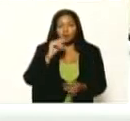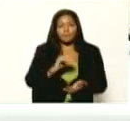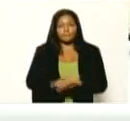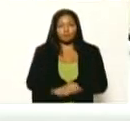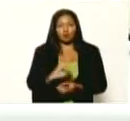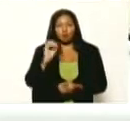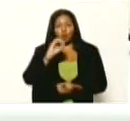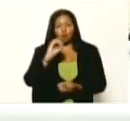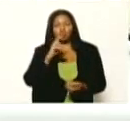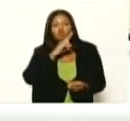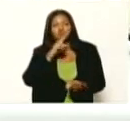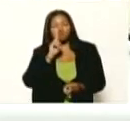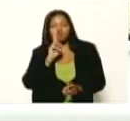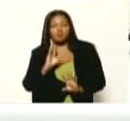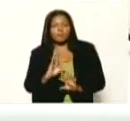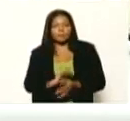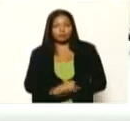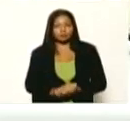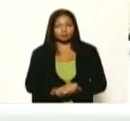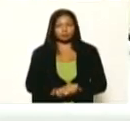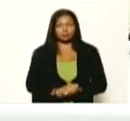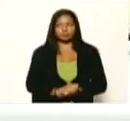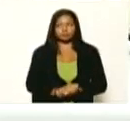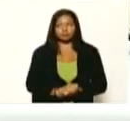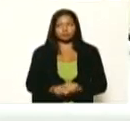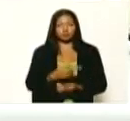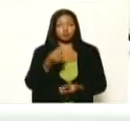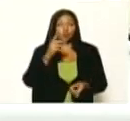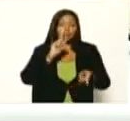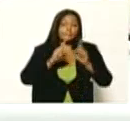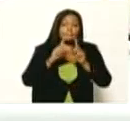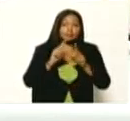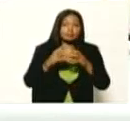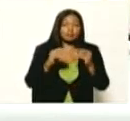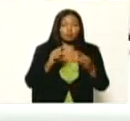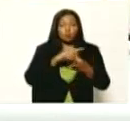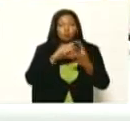o de un nombre, que no dependa jamás de